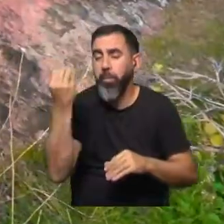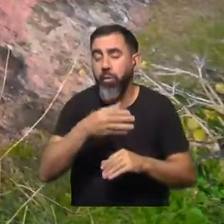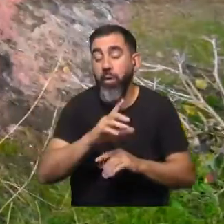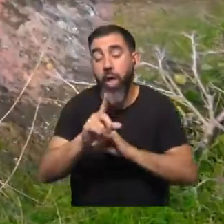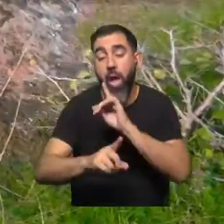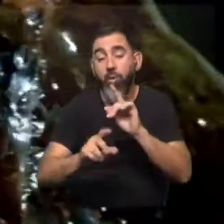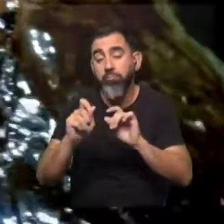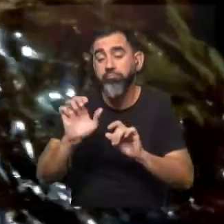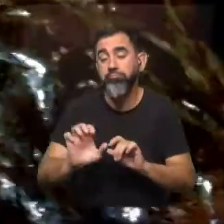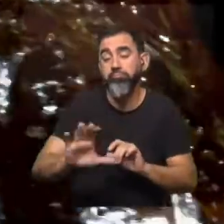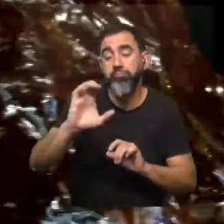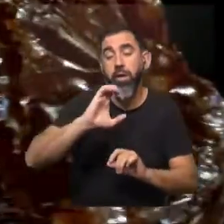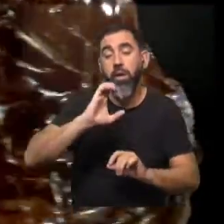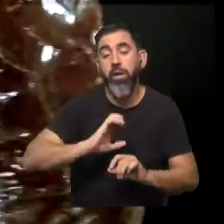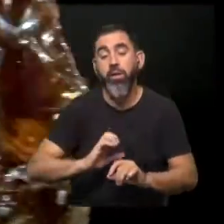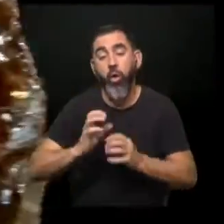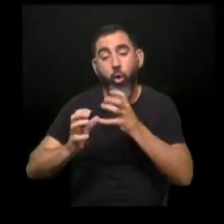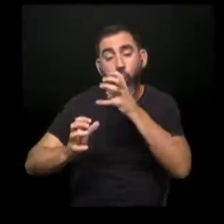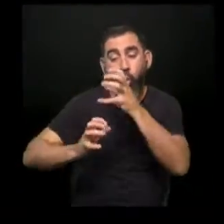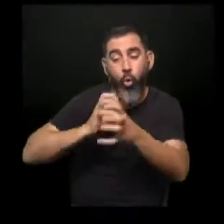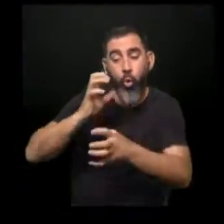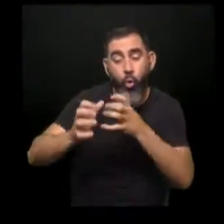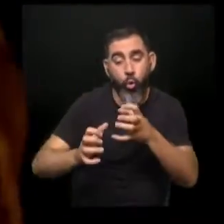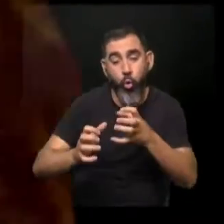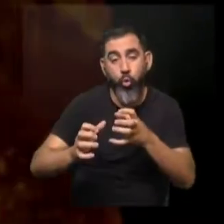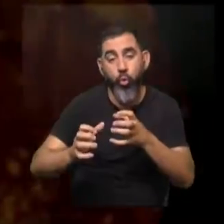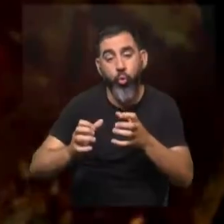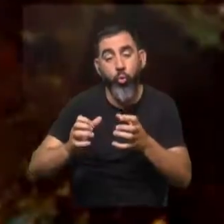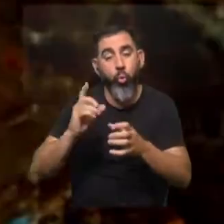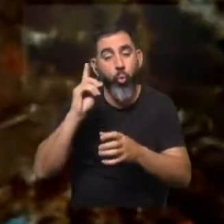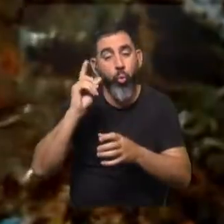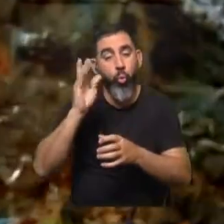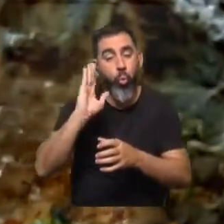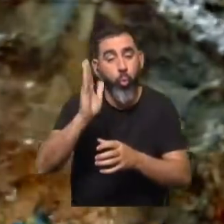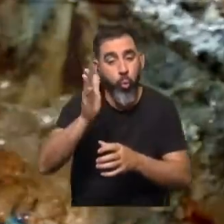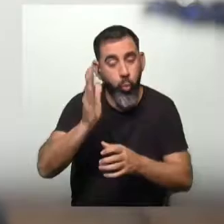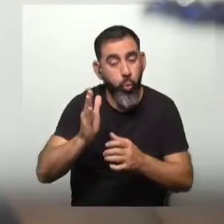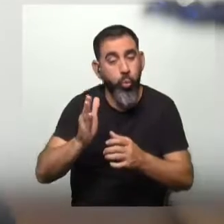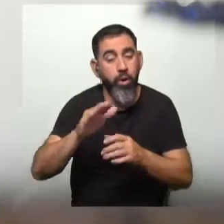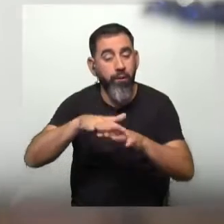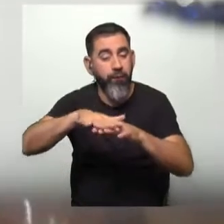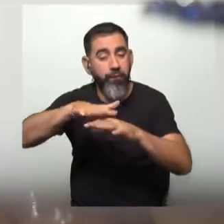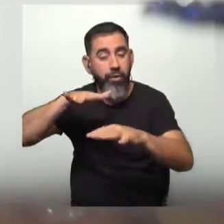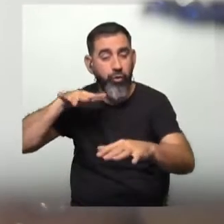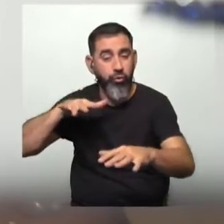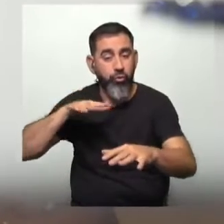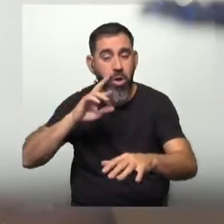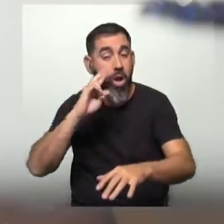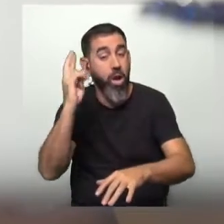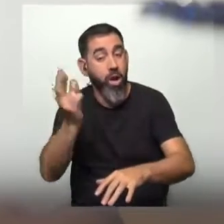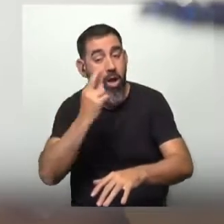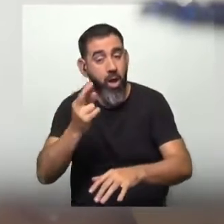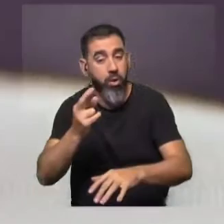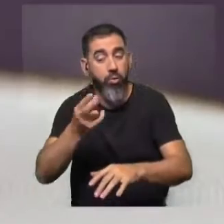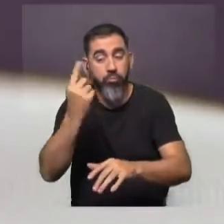tienen características como el color, la durabilidad, el brillo y la rareza, ¿no? Eso los